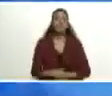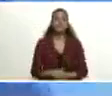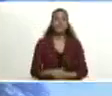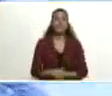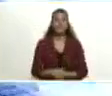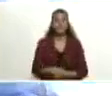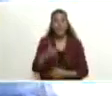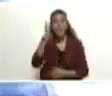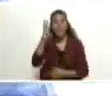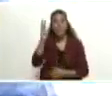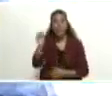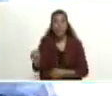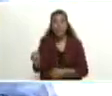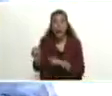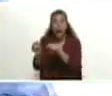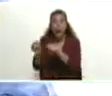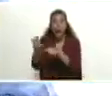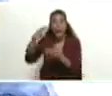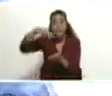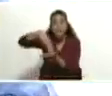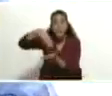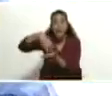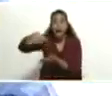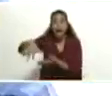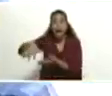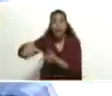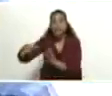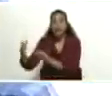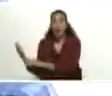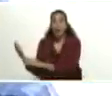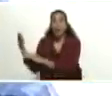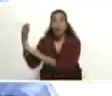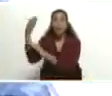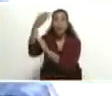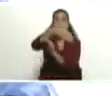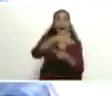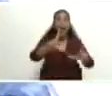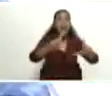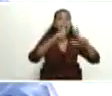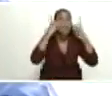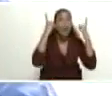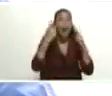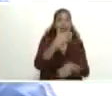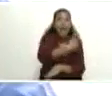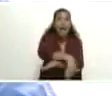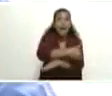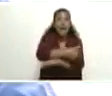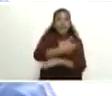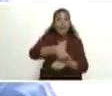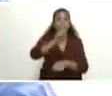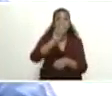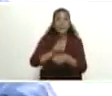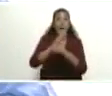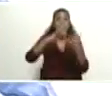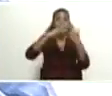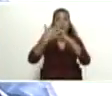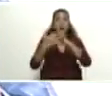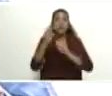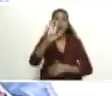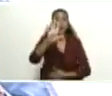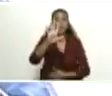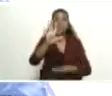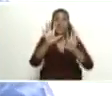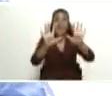Y de Petare nos vamos a La Guaira, la calle principal del barrio 10 de